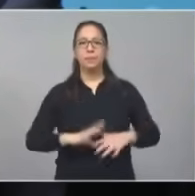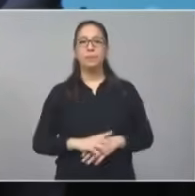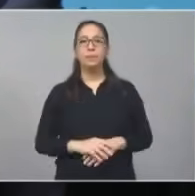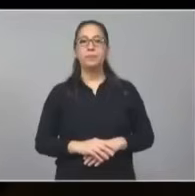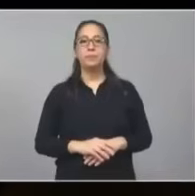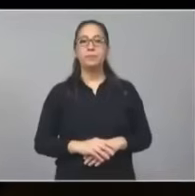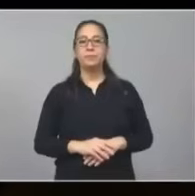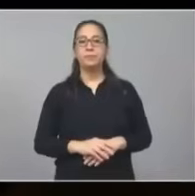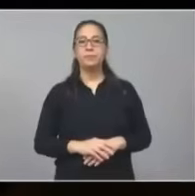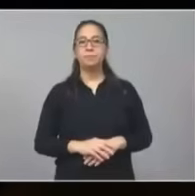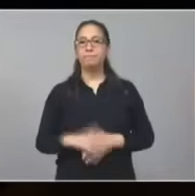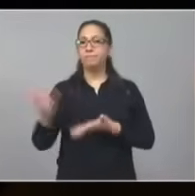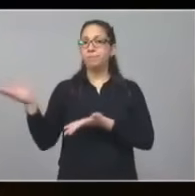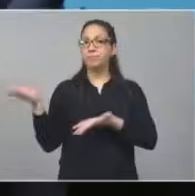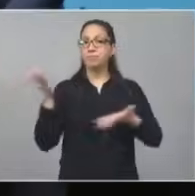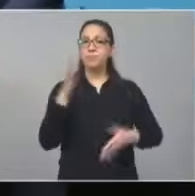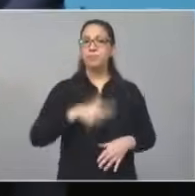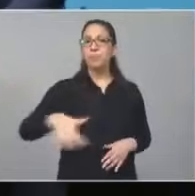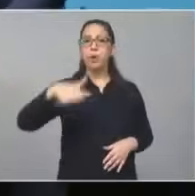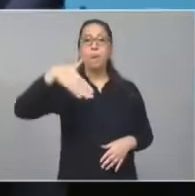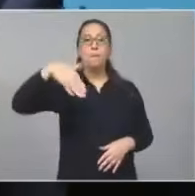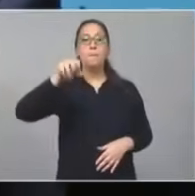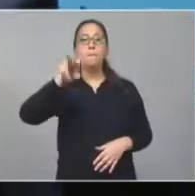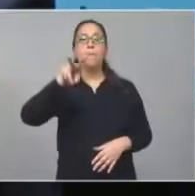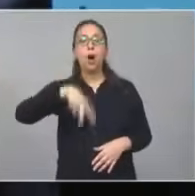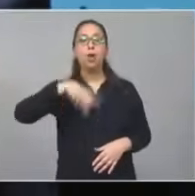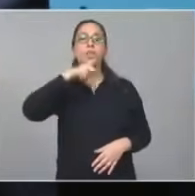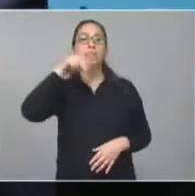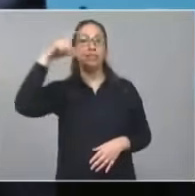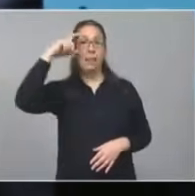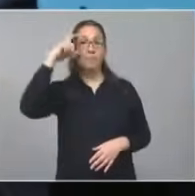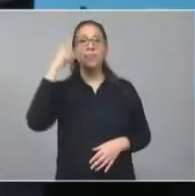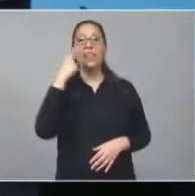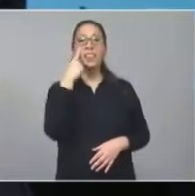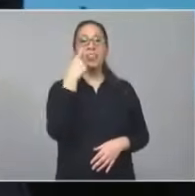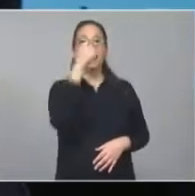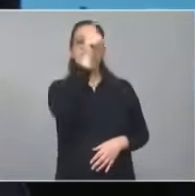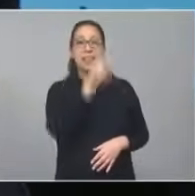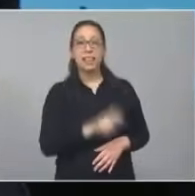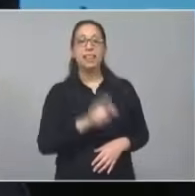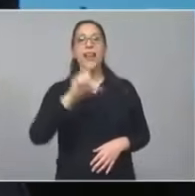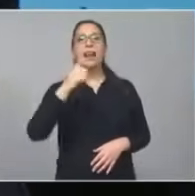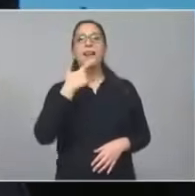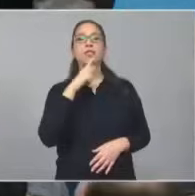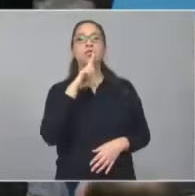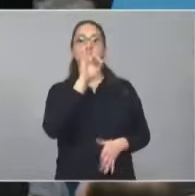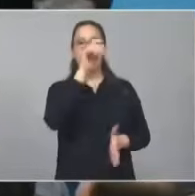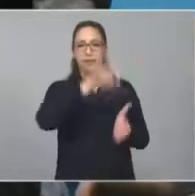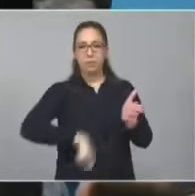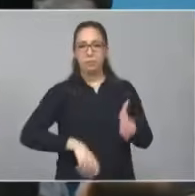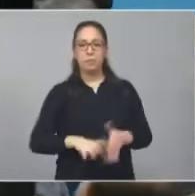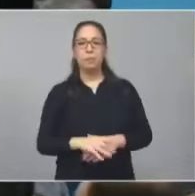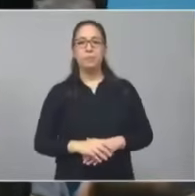Ahora es el turno del municipio de Monte. Inventamos a su intendente, José Matildo Castro.